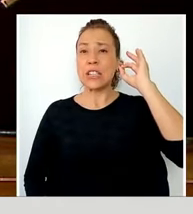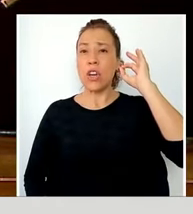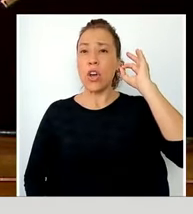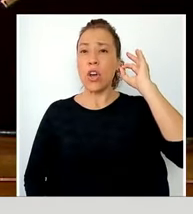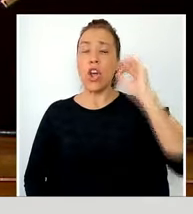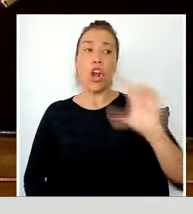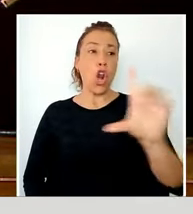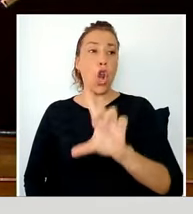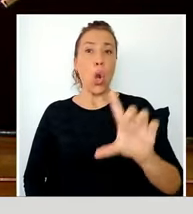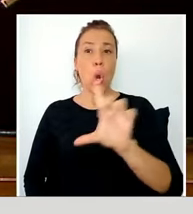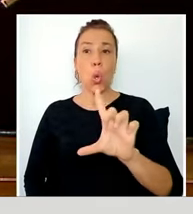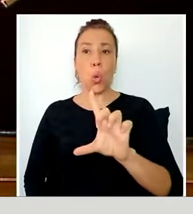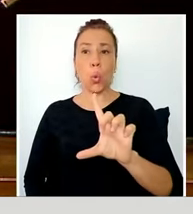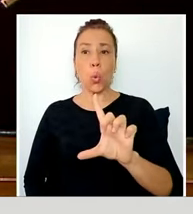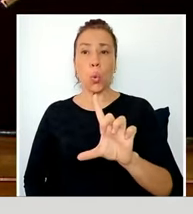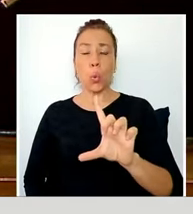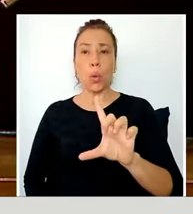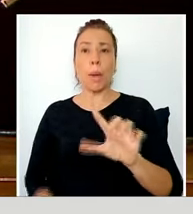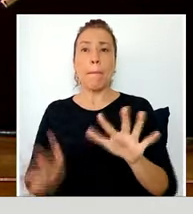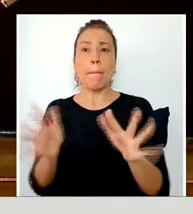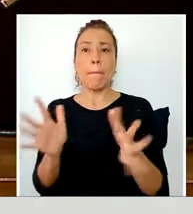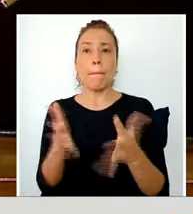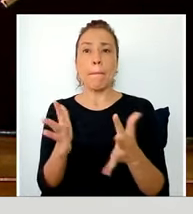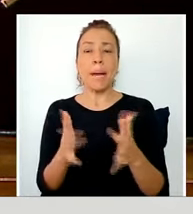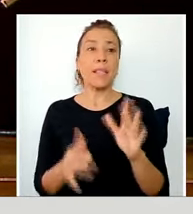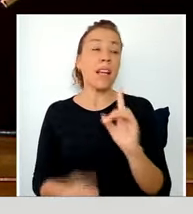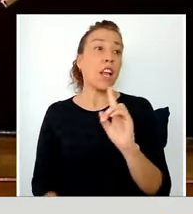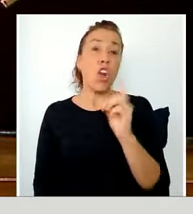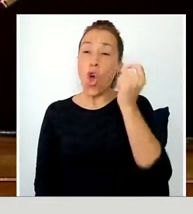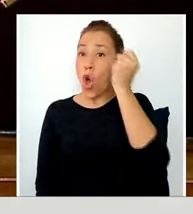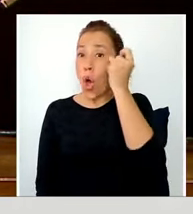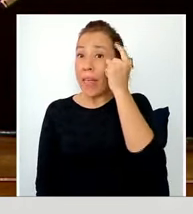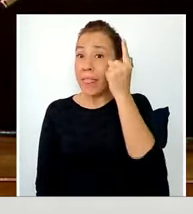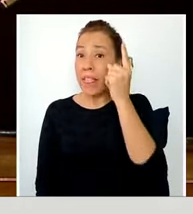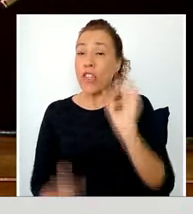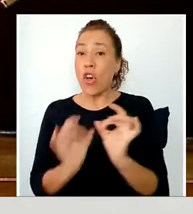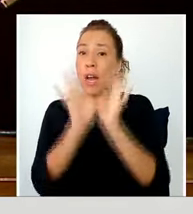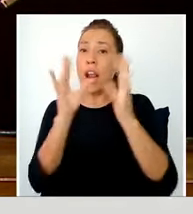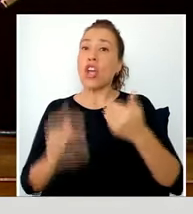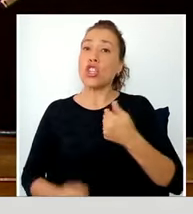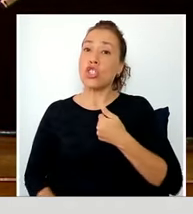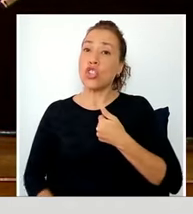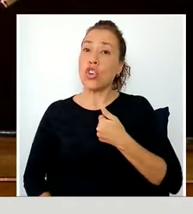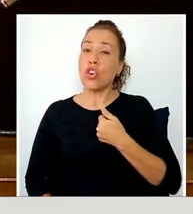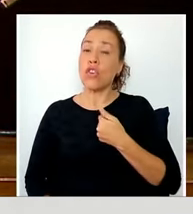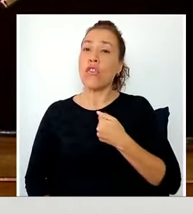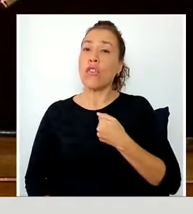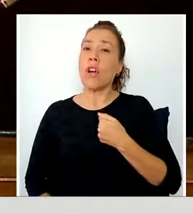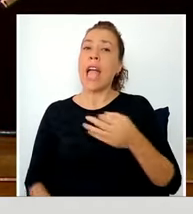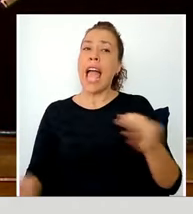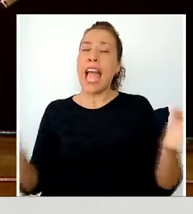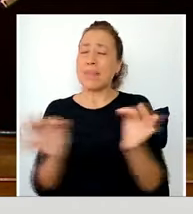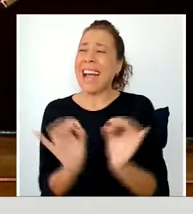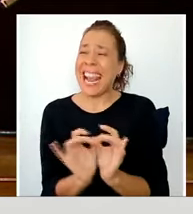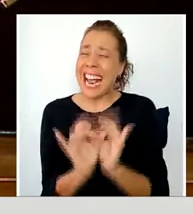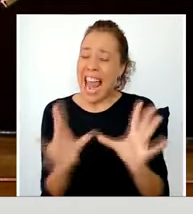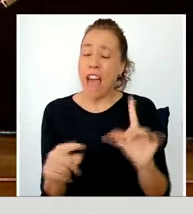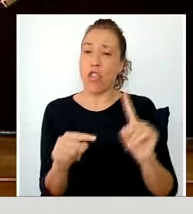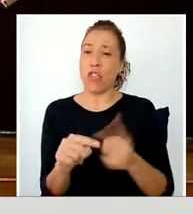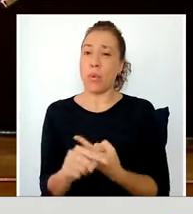Y pareciera ser que como no se entendido con Claridad voy a hacer bien específico las